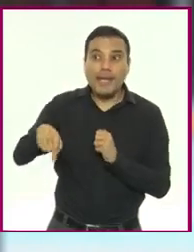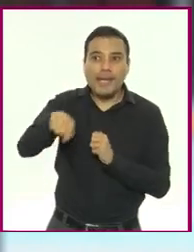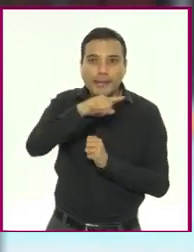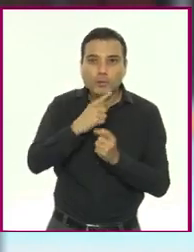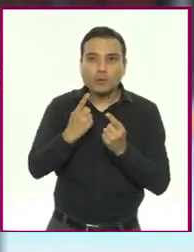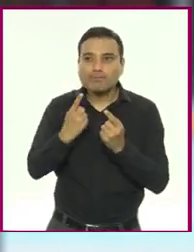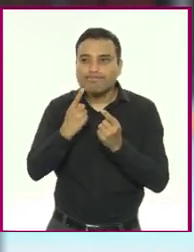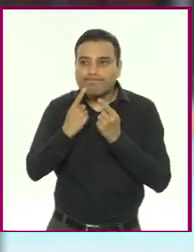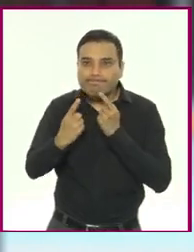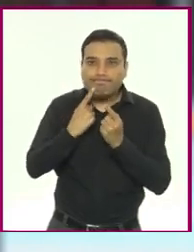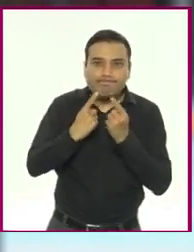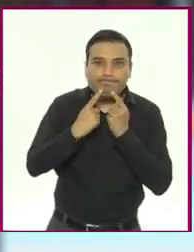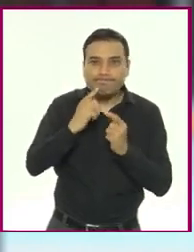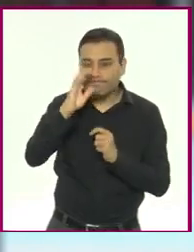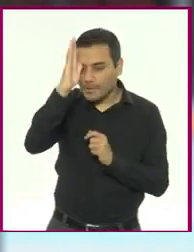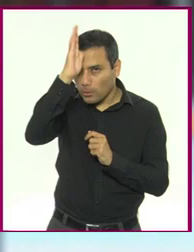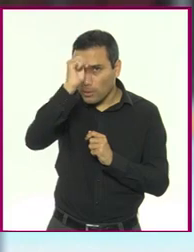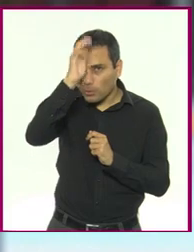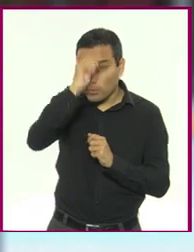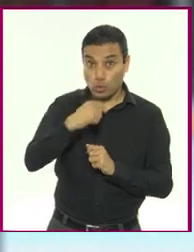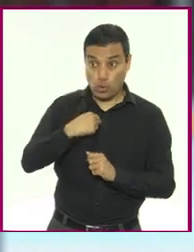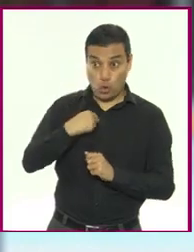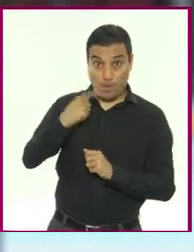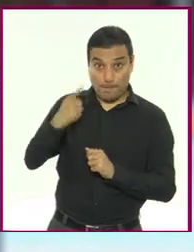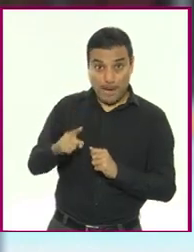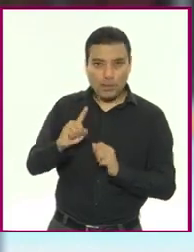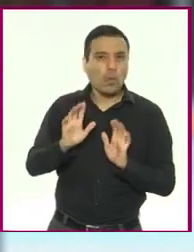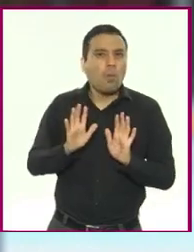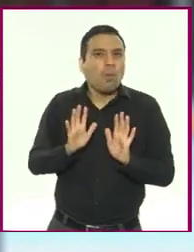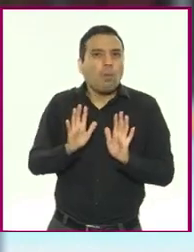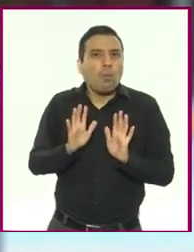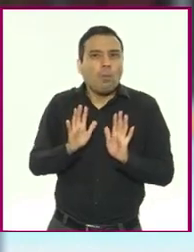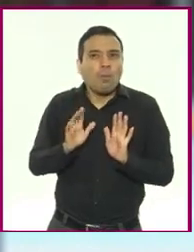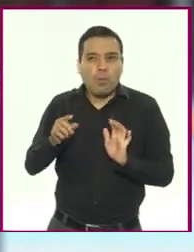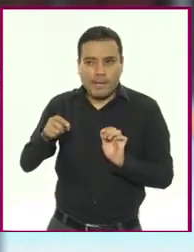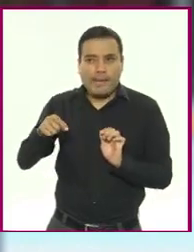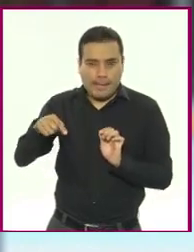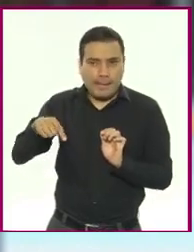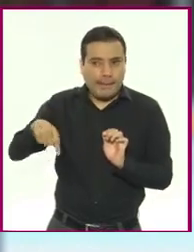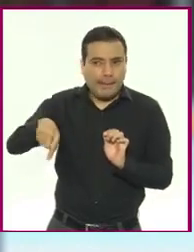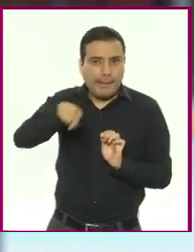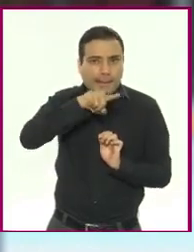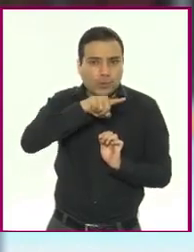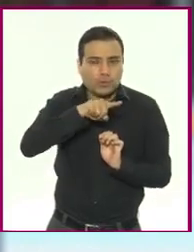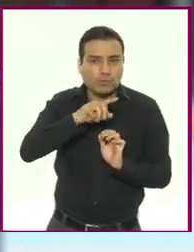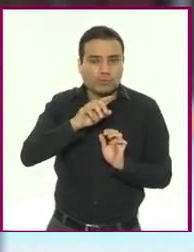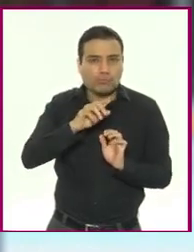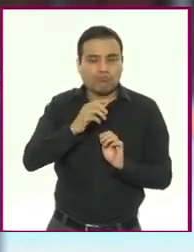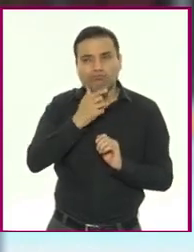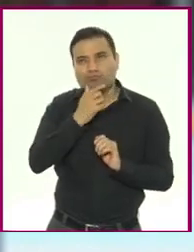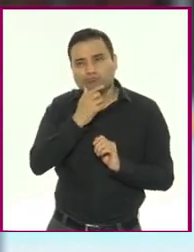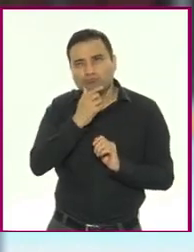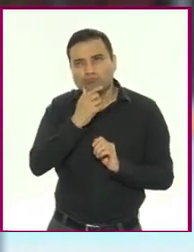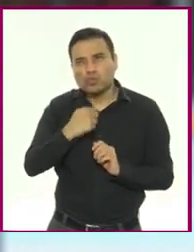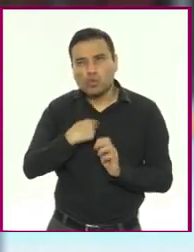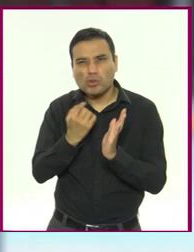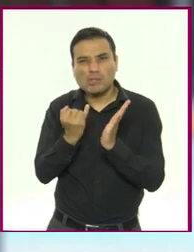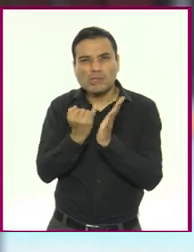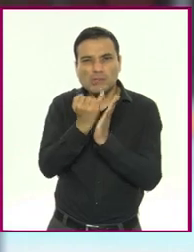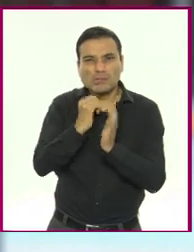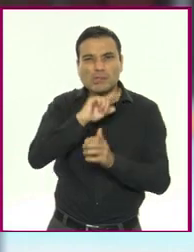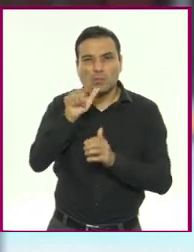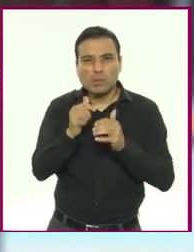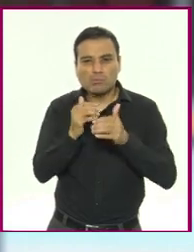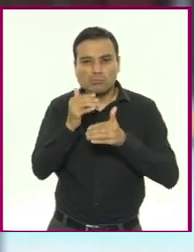impongo sino algo en lo que ellos toman decisión eh Por qué Porque conocen a lo mejor Cuál va a ser la consecuencia de mi actuar no Y entonces en